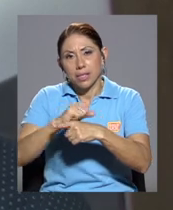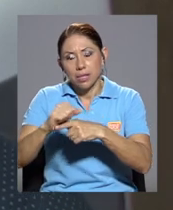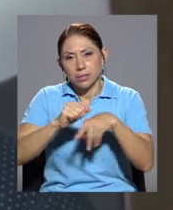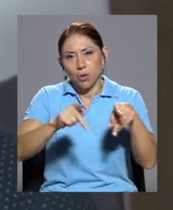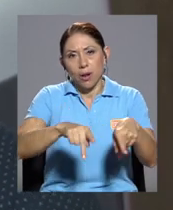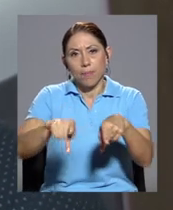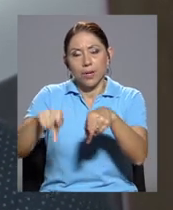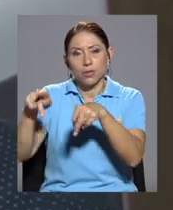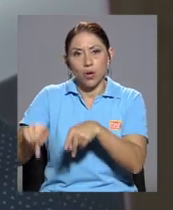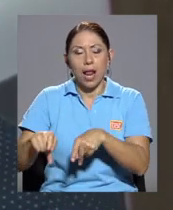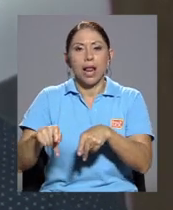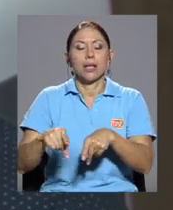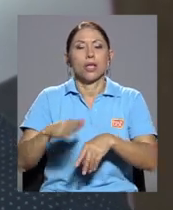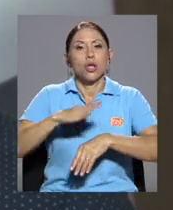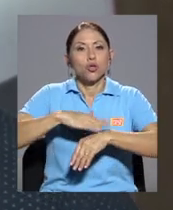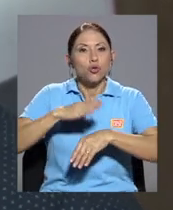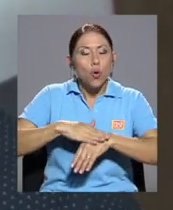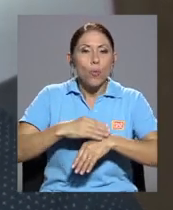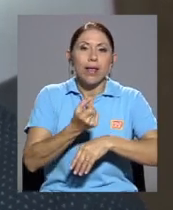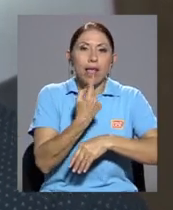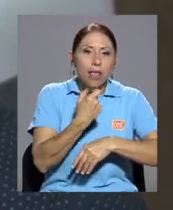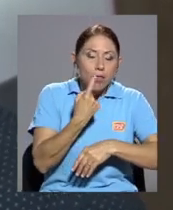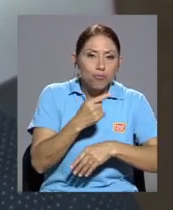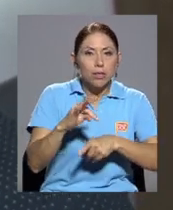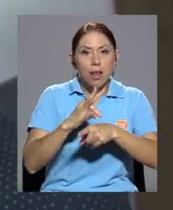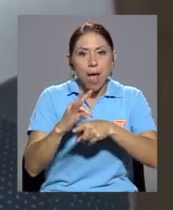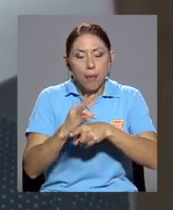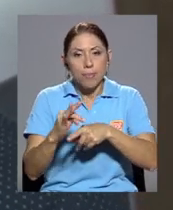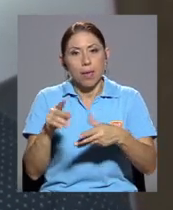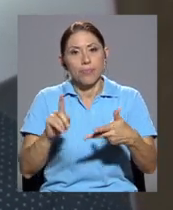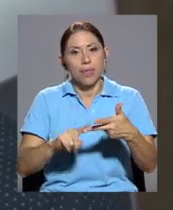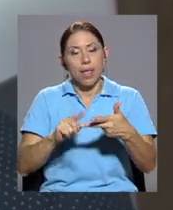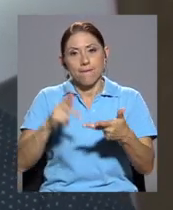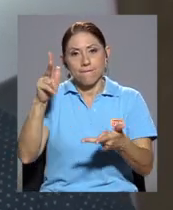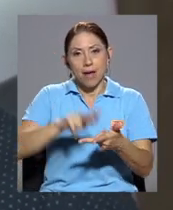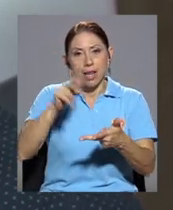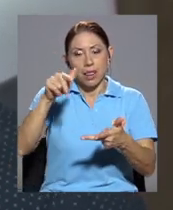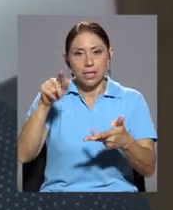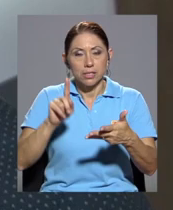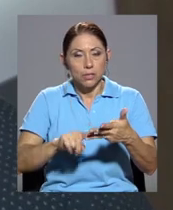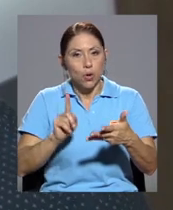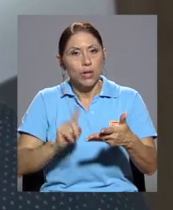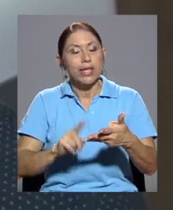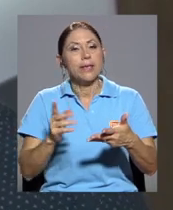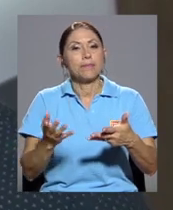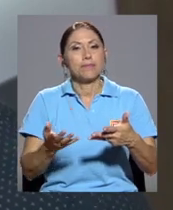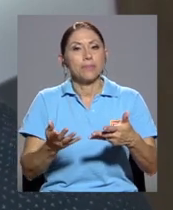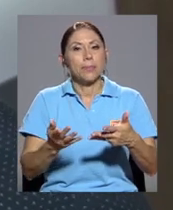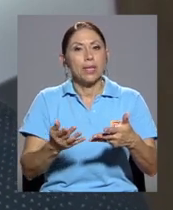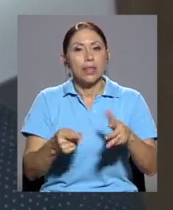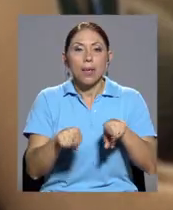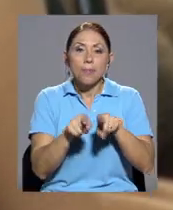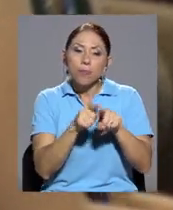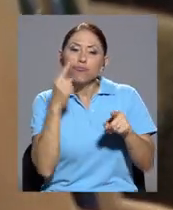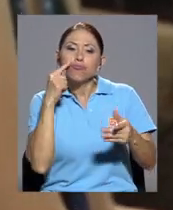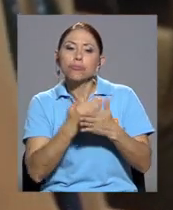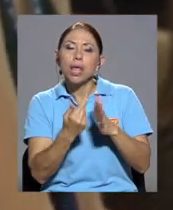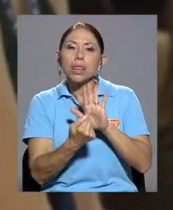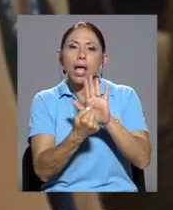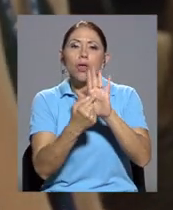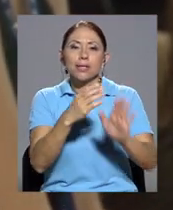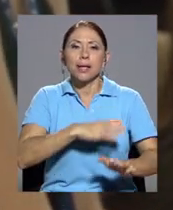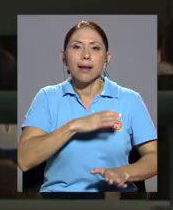al propiamente seguimiento farmacoterapéutico y validación, e incluye una sección de indicadores de calidad del